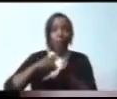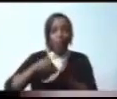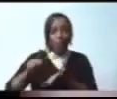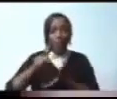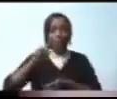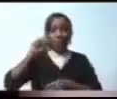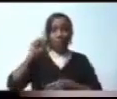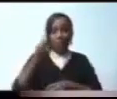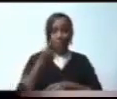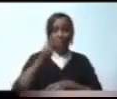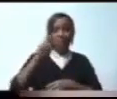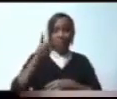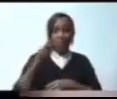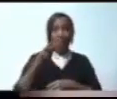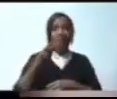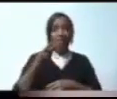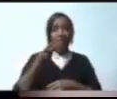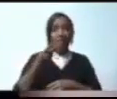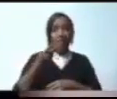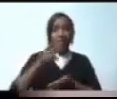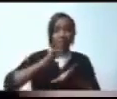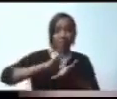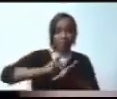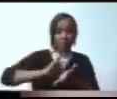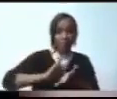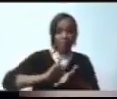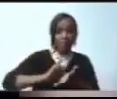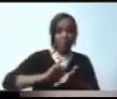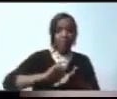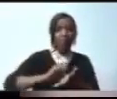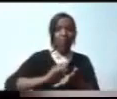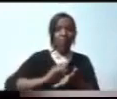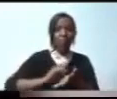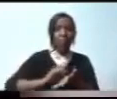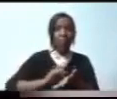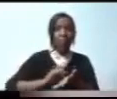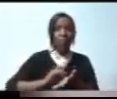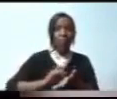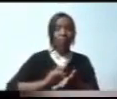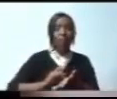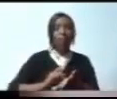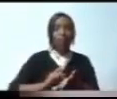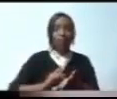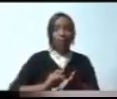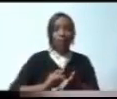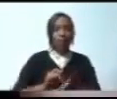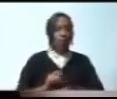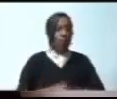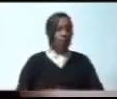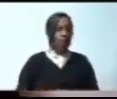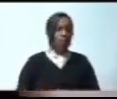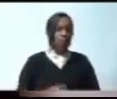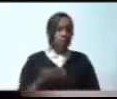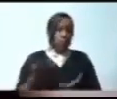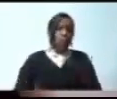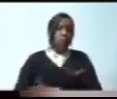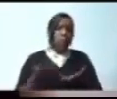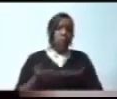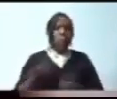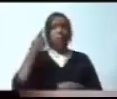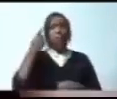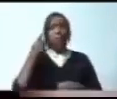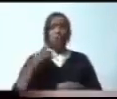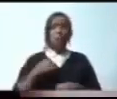Señores, es muy bonito, desde la comodidad de una oficina o de un despacho, fabricar una realidad, pero lo que da